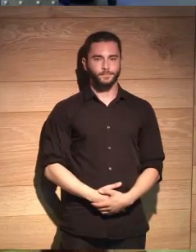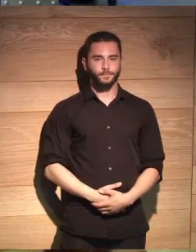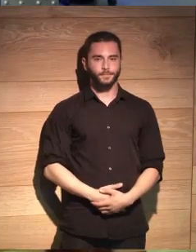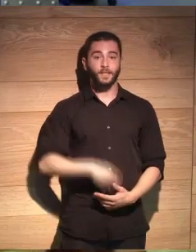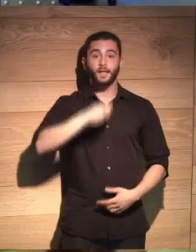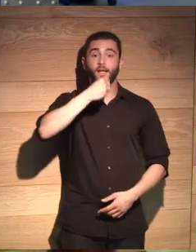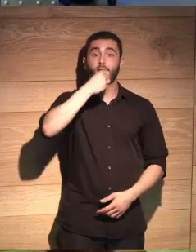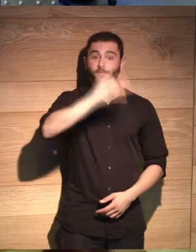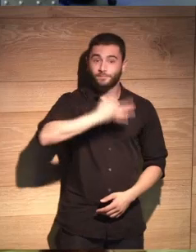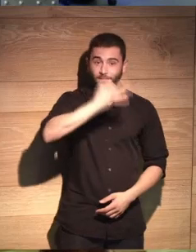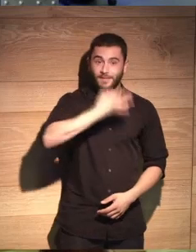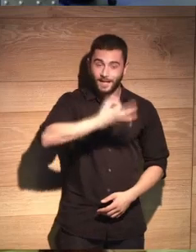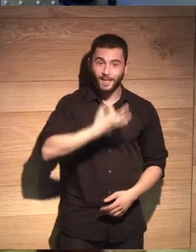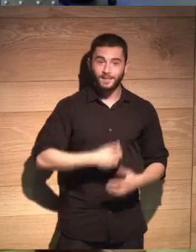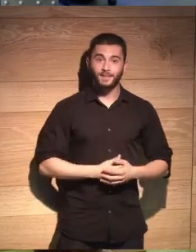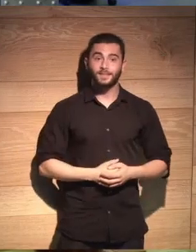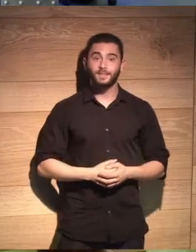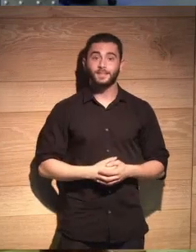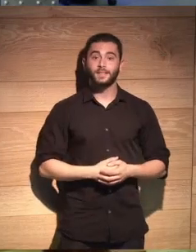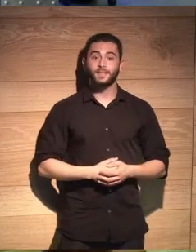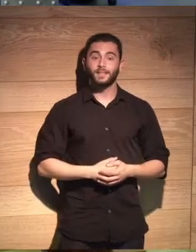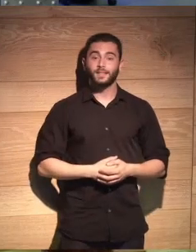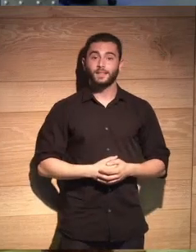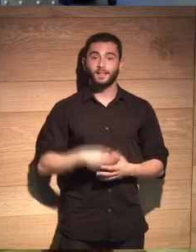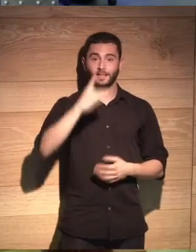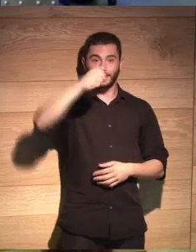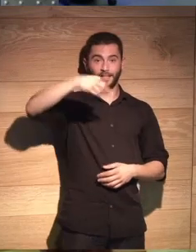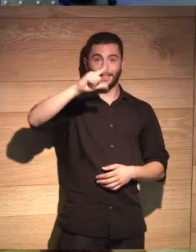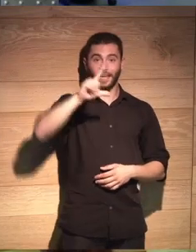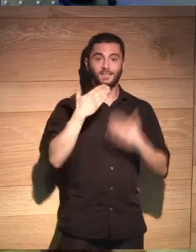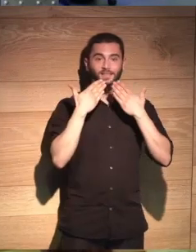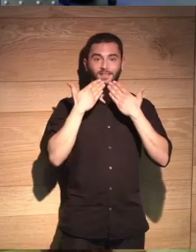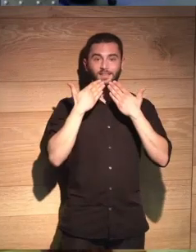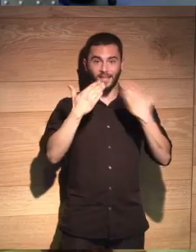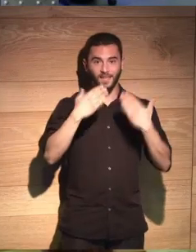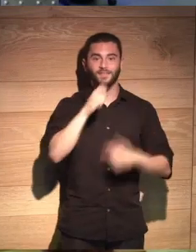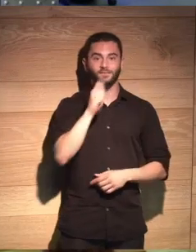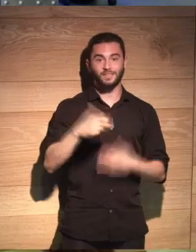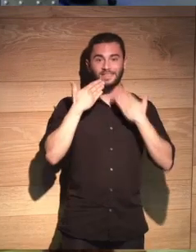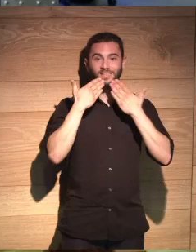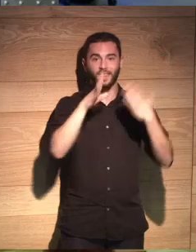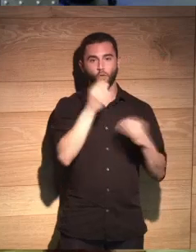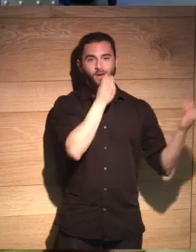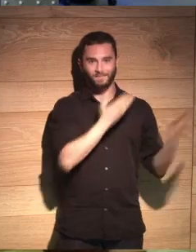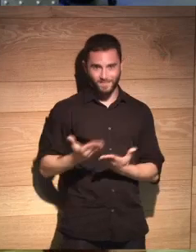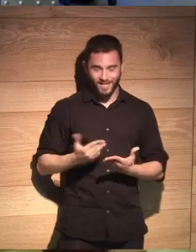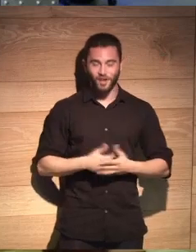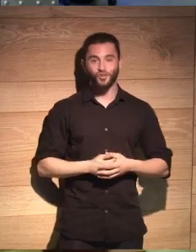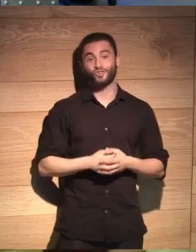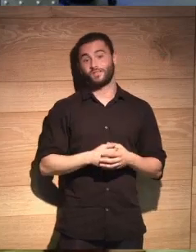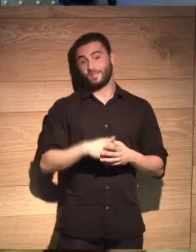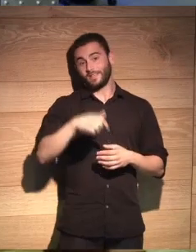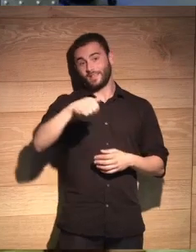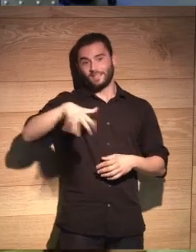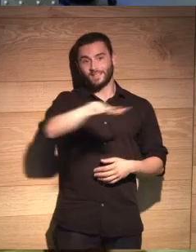Muy buenas tardes. Muchas gracias a Daniel, muchas gracias a la Telefónica por invitarnos